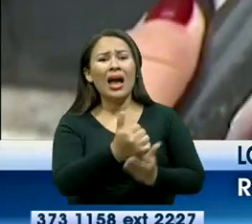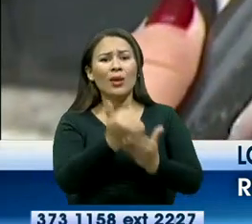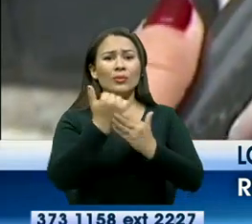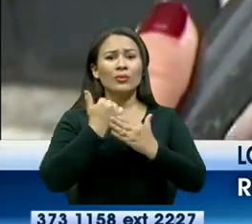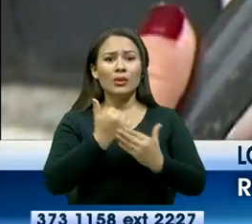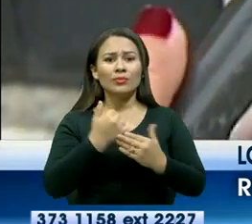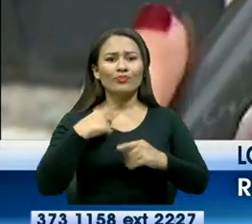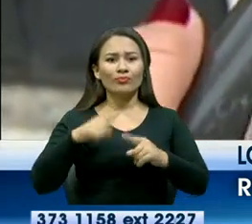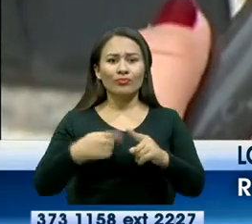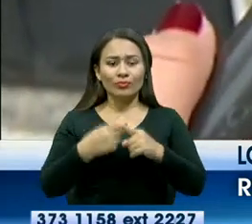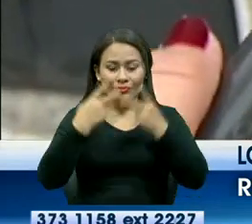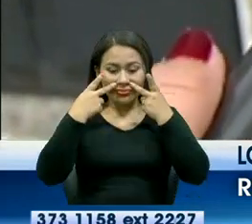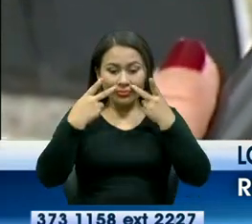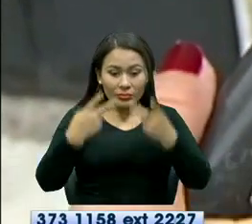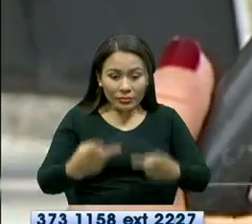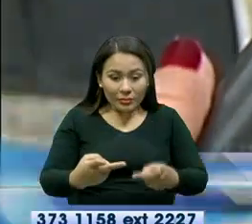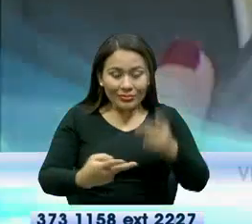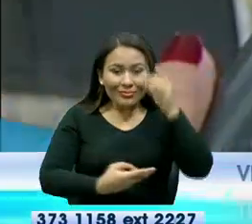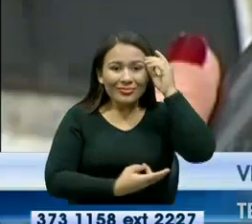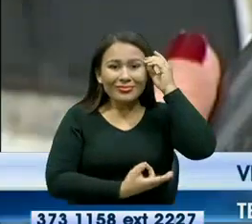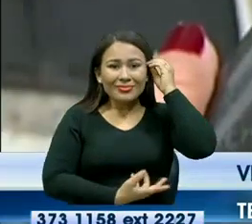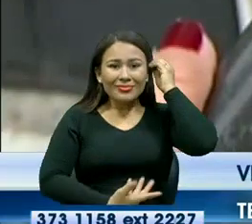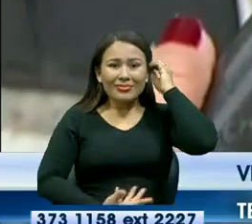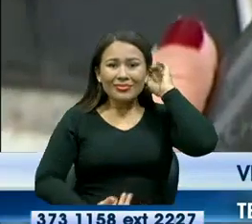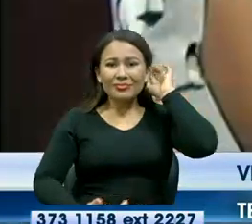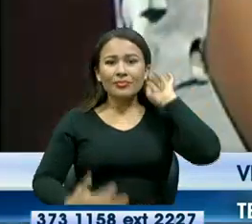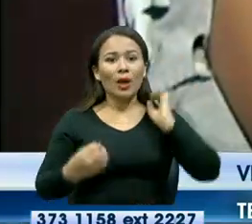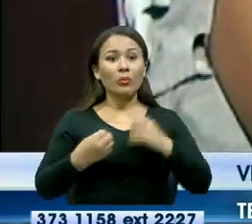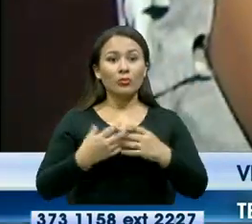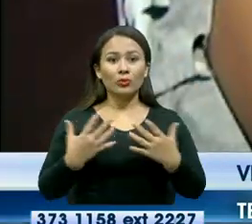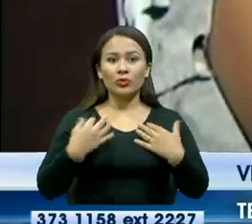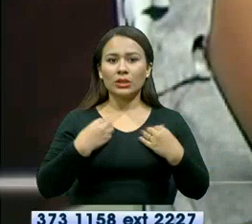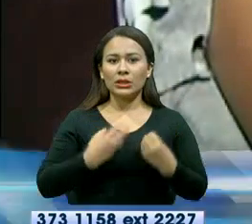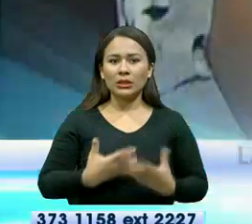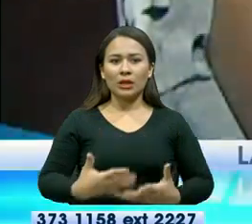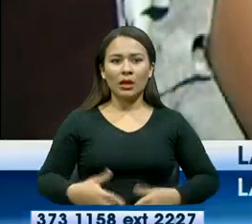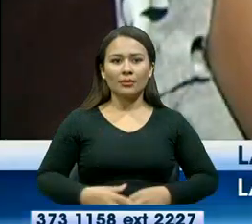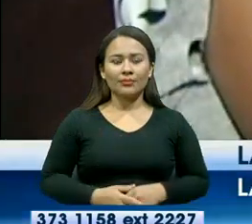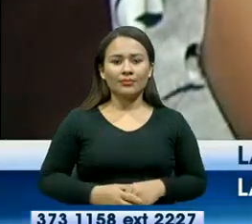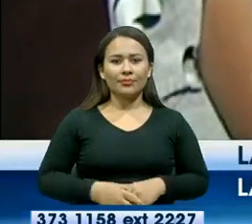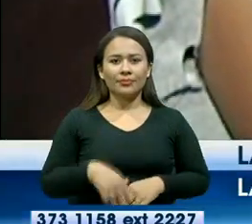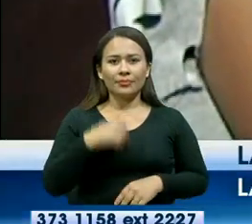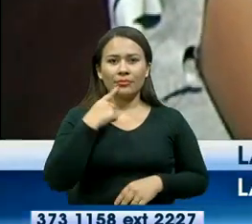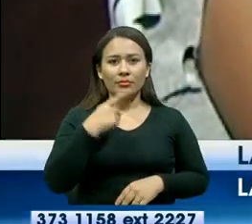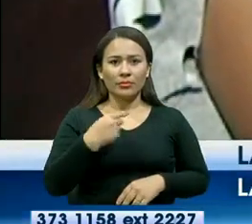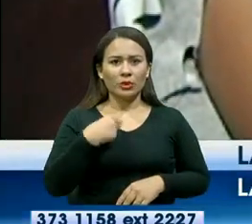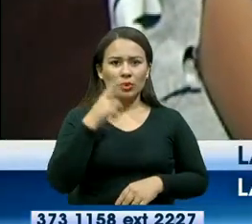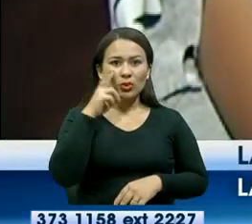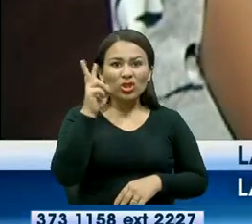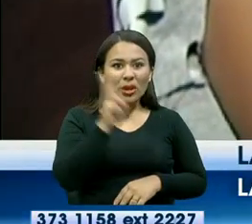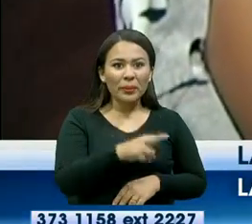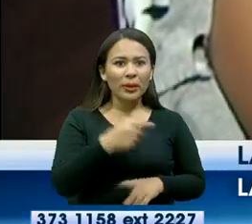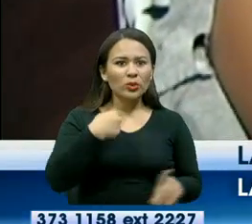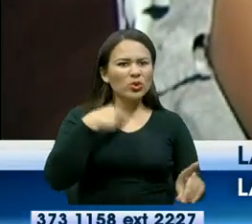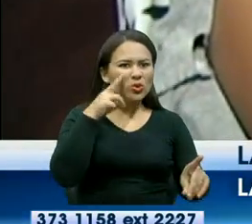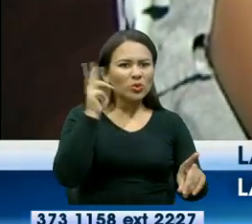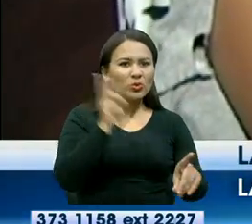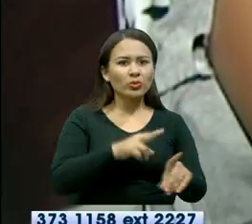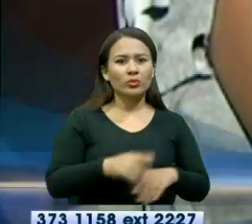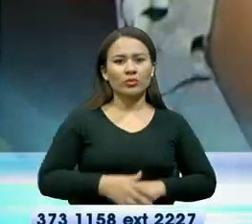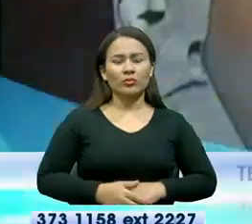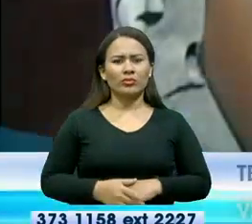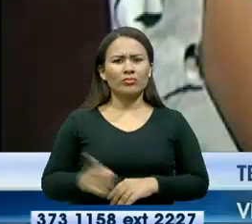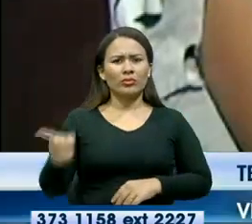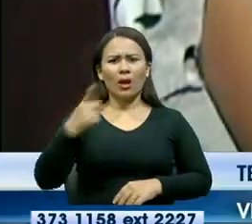Cuando ya la vi, ya sé cómo es, con la sangrazón. Él me dice que me ve donde estoy. O sea, me dice